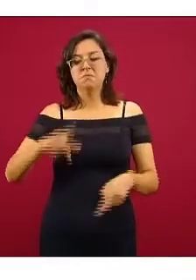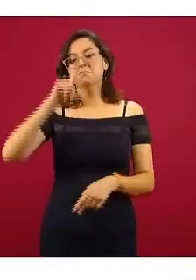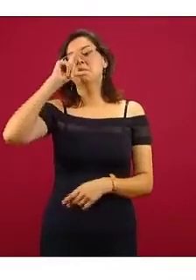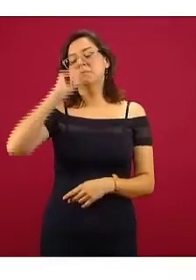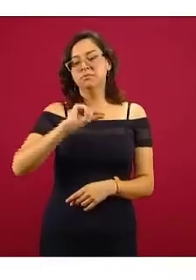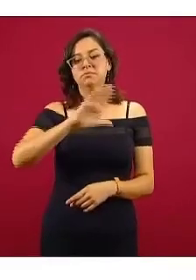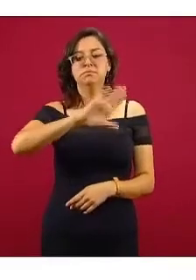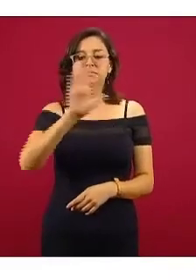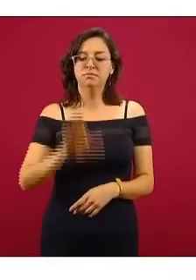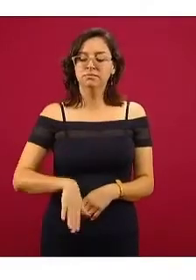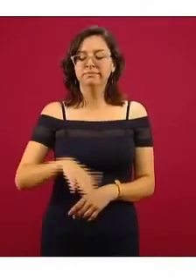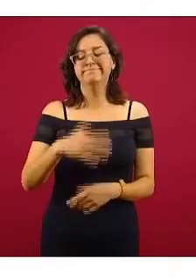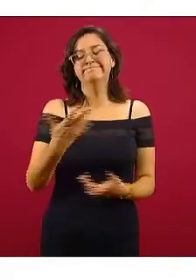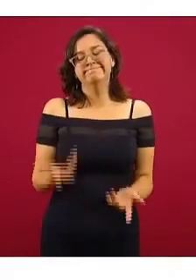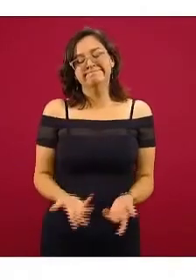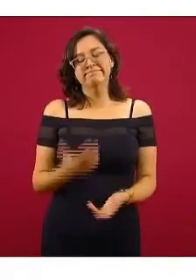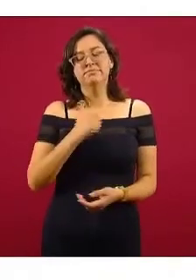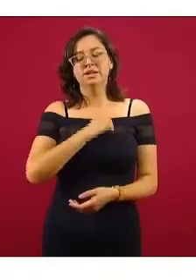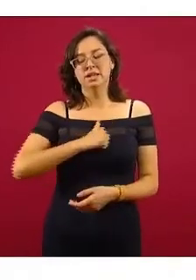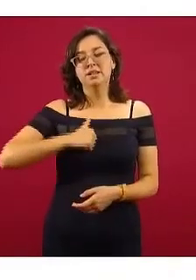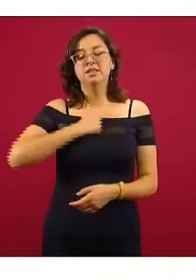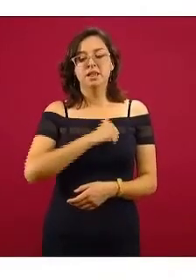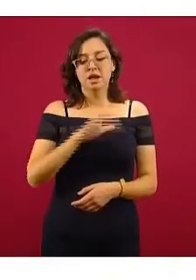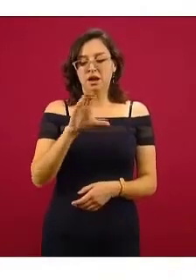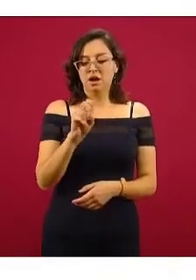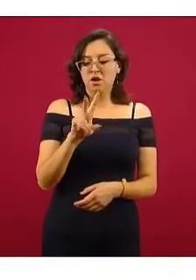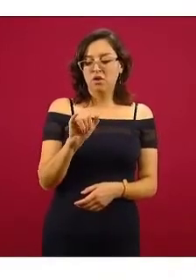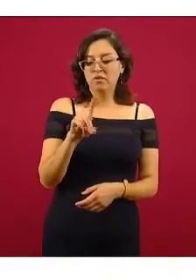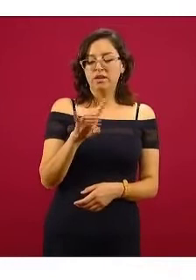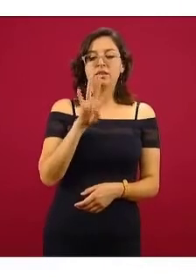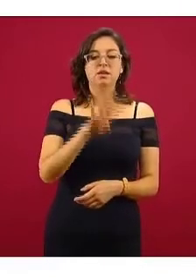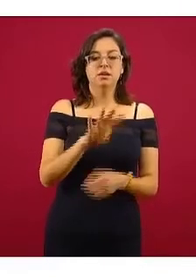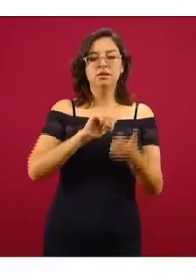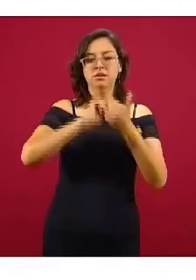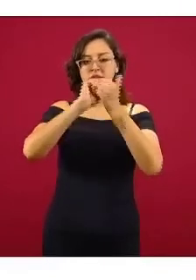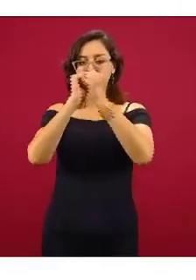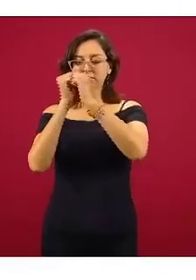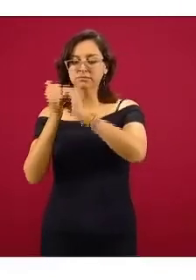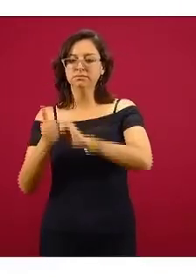las complicaciones que genera COVID-19.